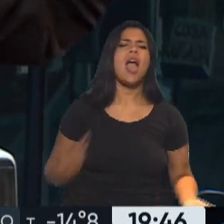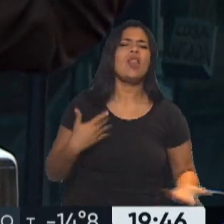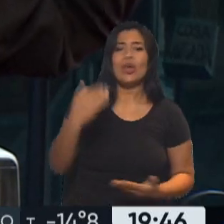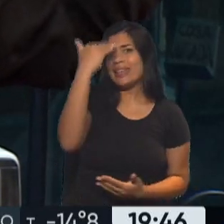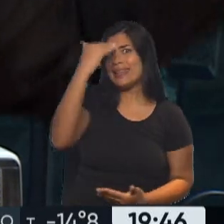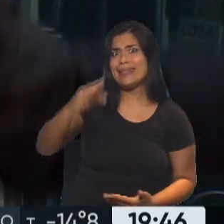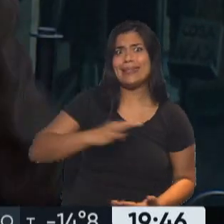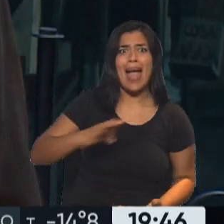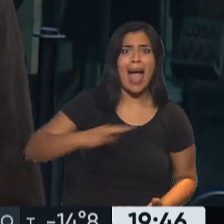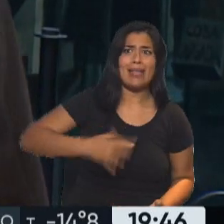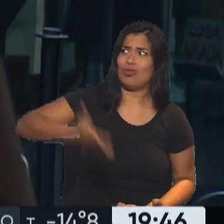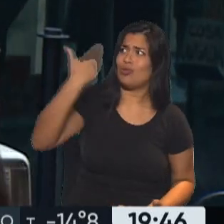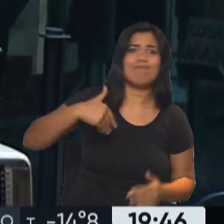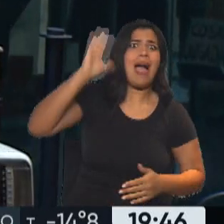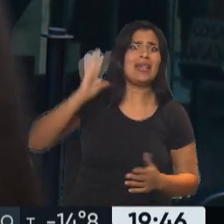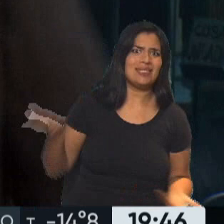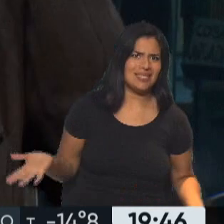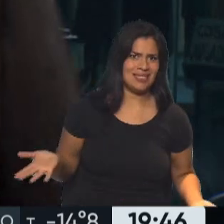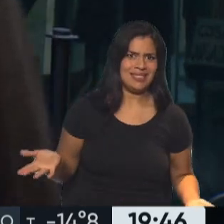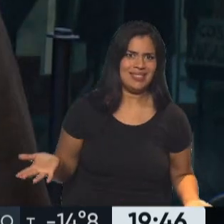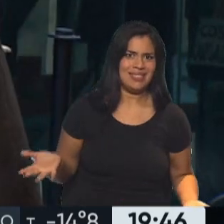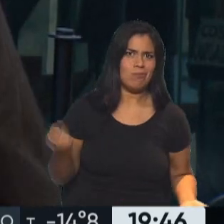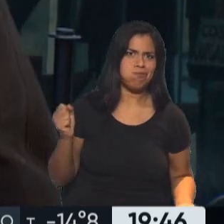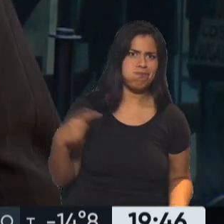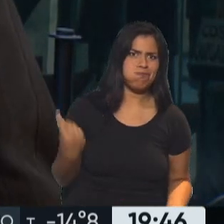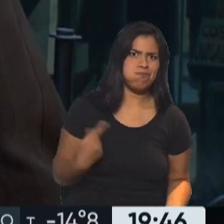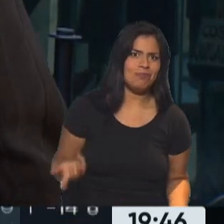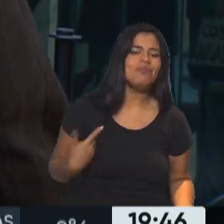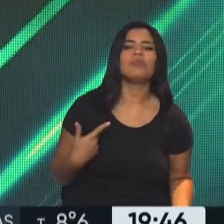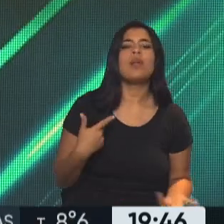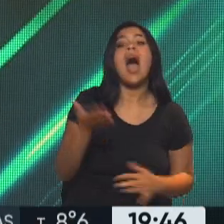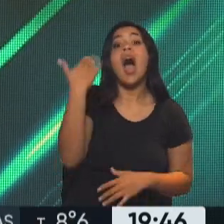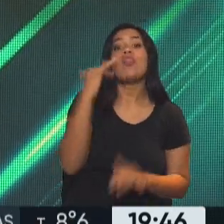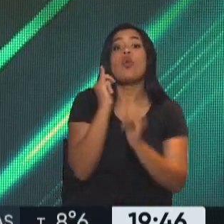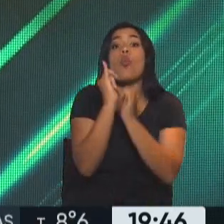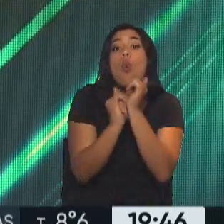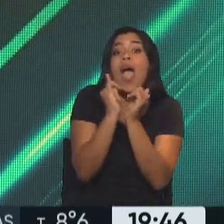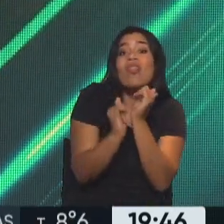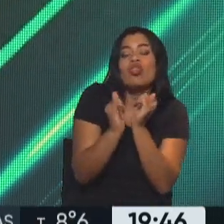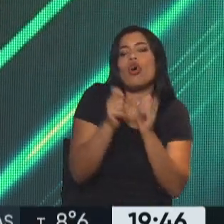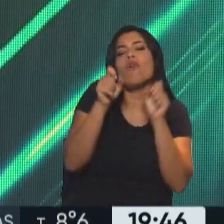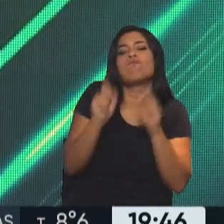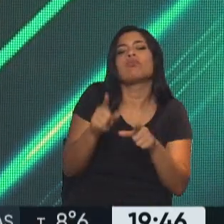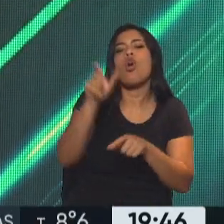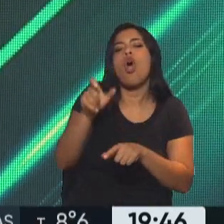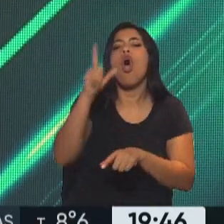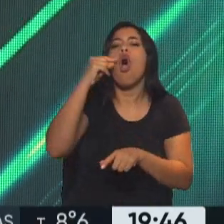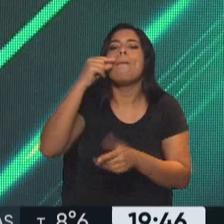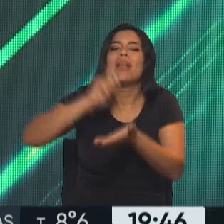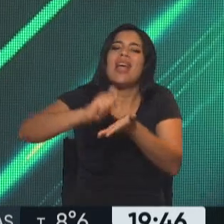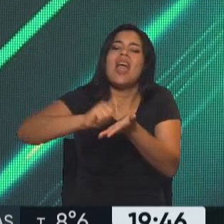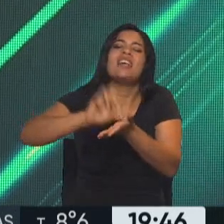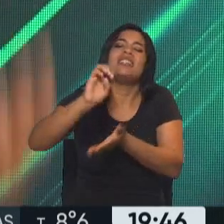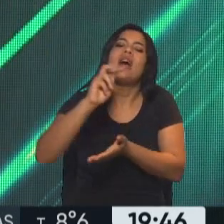15 años, no sé, o más, que lo hicimos. De los cuentos de Fontana Rosa, que también lo hicimos en este canal. Así que